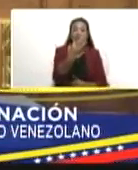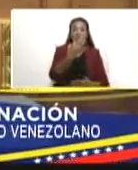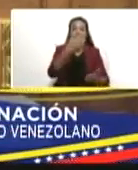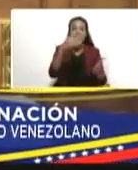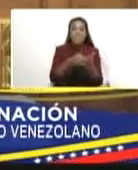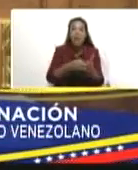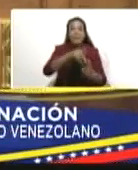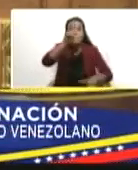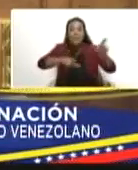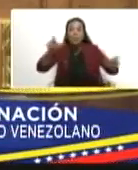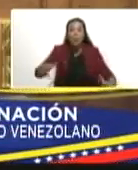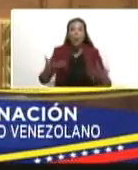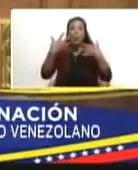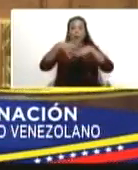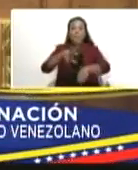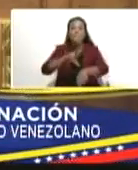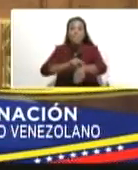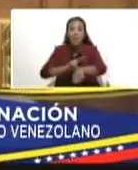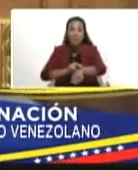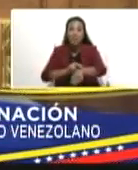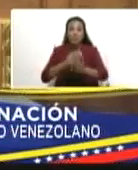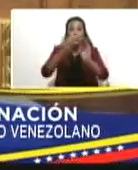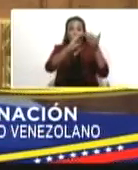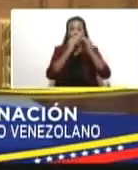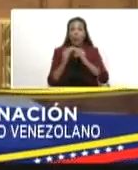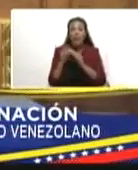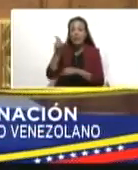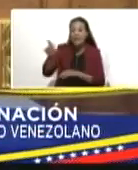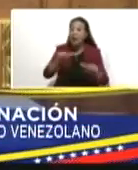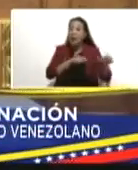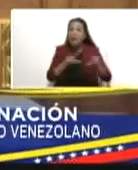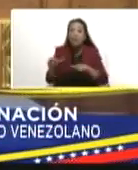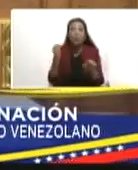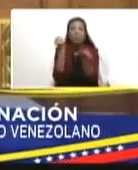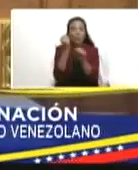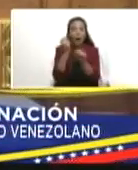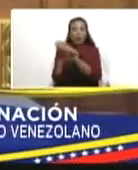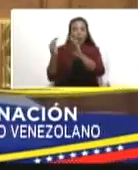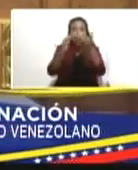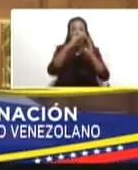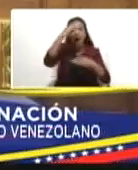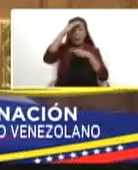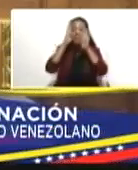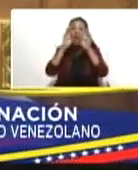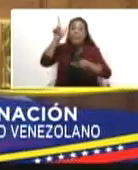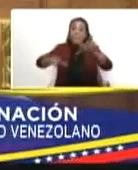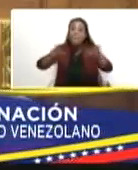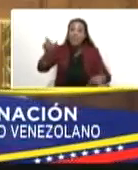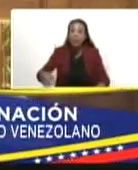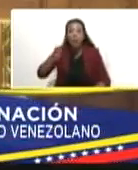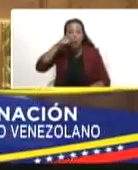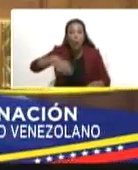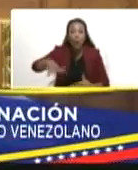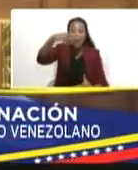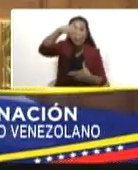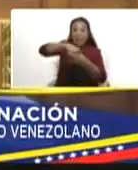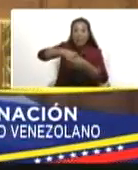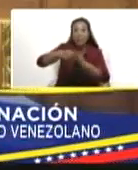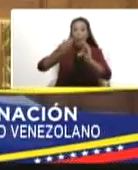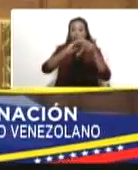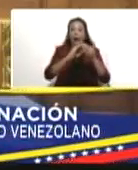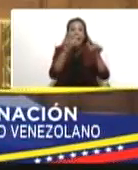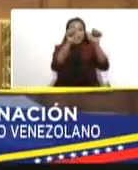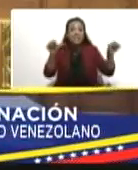médicos integrales comunitarios que ya están en sus comunidades atendiendo a nuestro pueblo a este